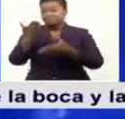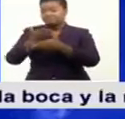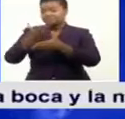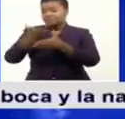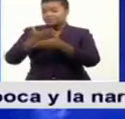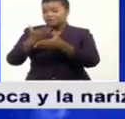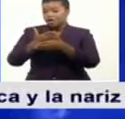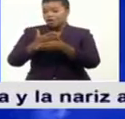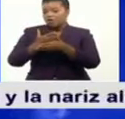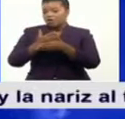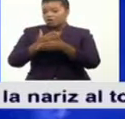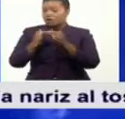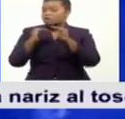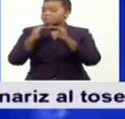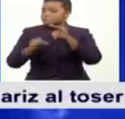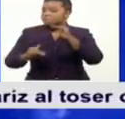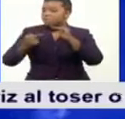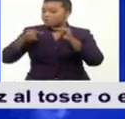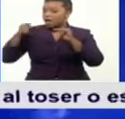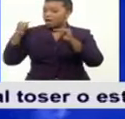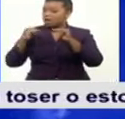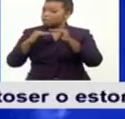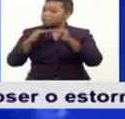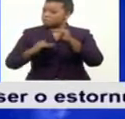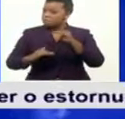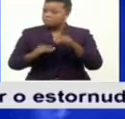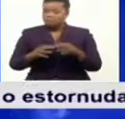en el día de ayer los casos autóctonos.